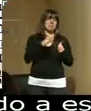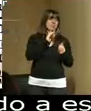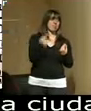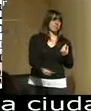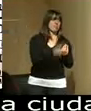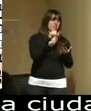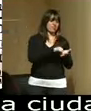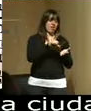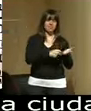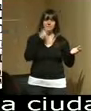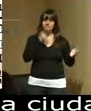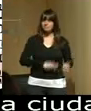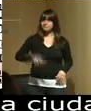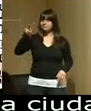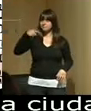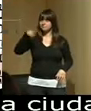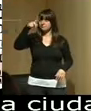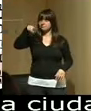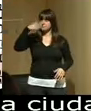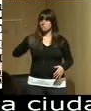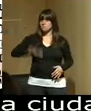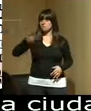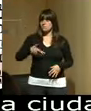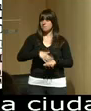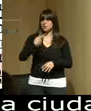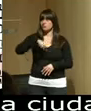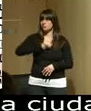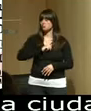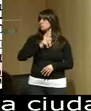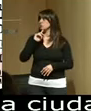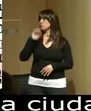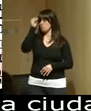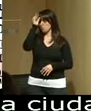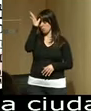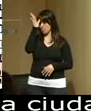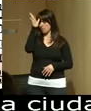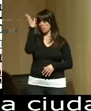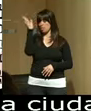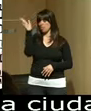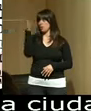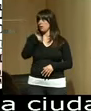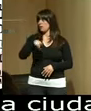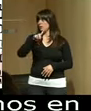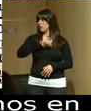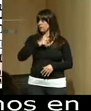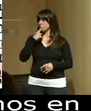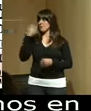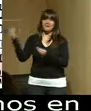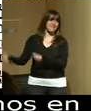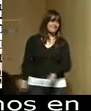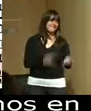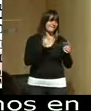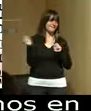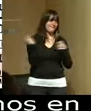y ver esto la verdad que es algo muy importante para nosotros y un conocimiento que lo vamos a llevar a nuestra ciudad de Buenos